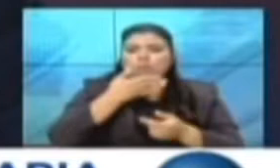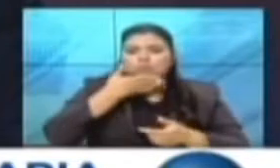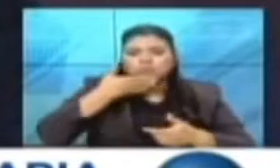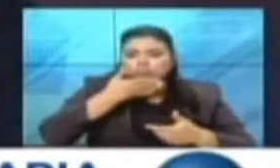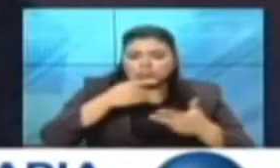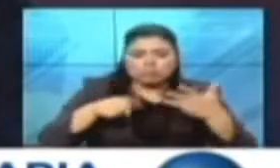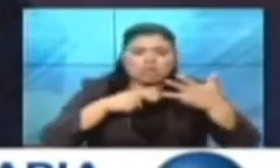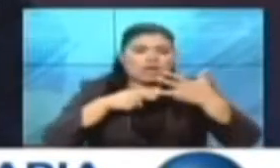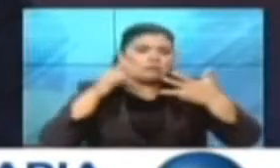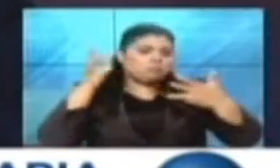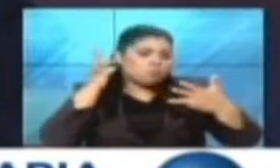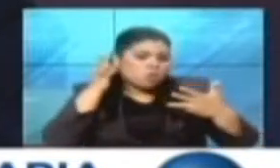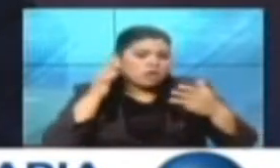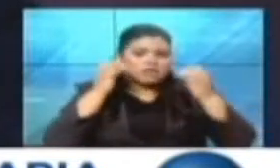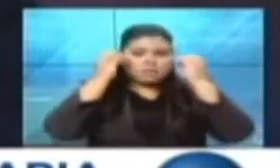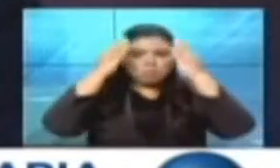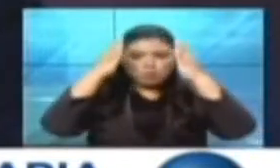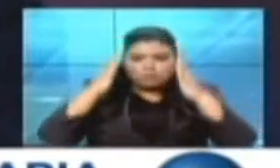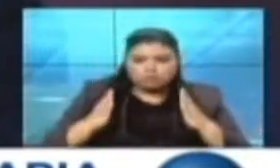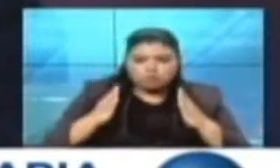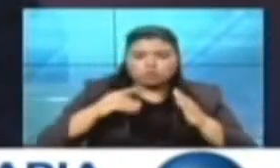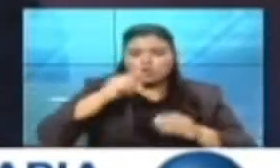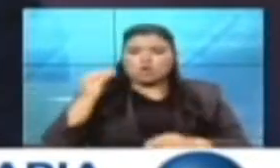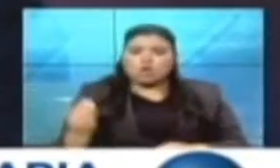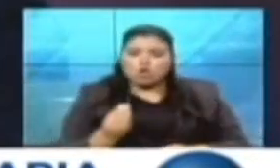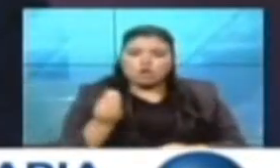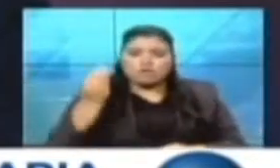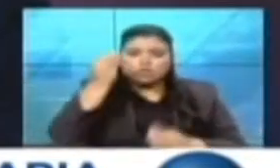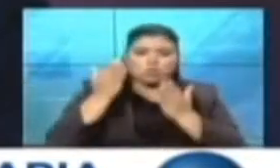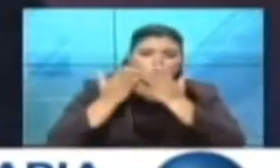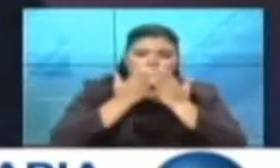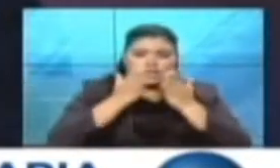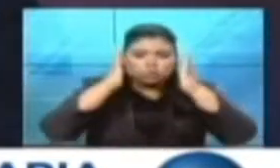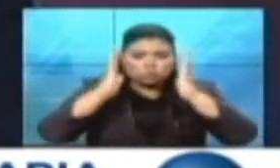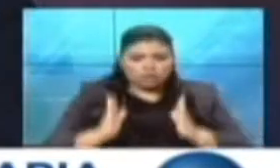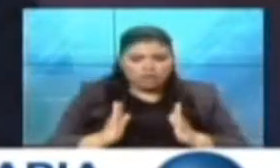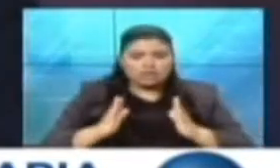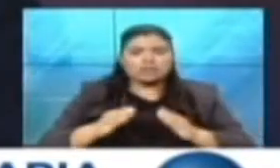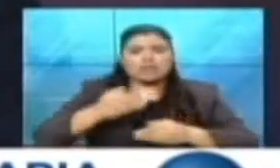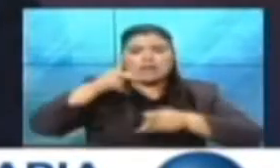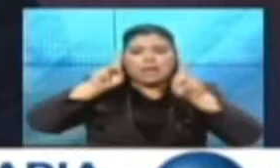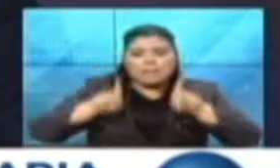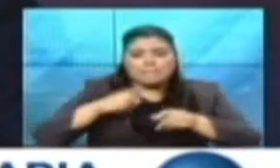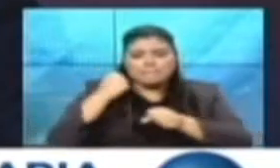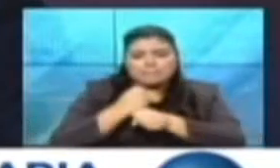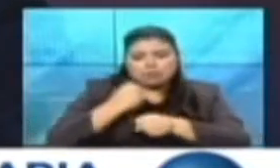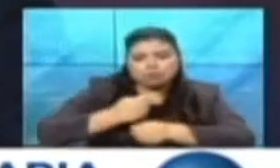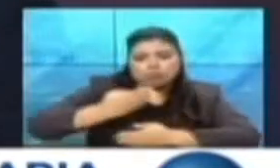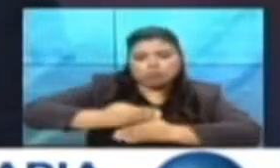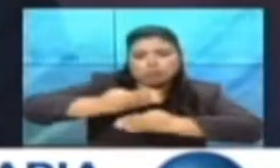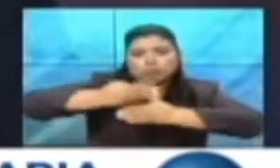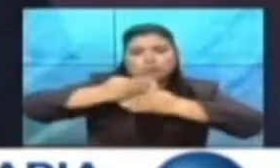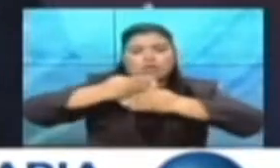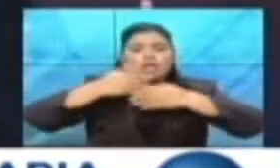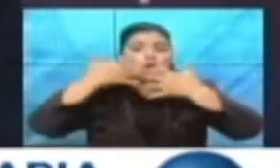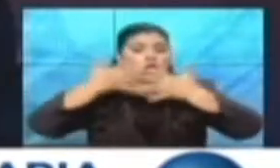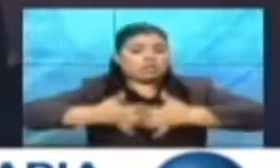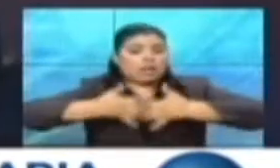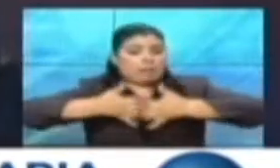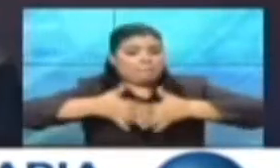las mujeres la juventud los estudiantes los obreros y los empresarios